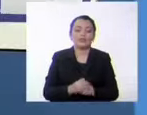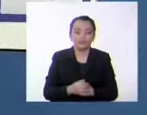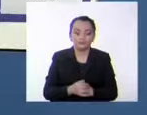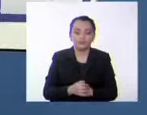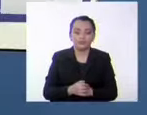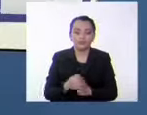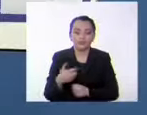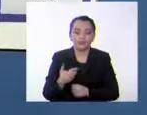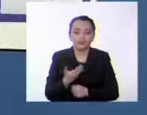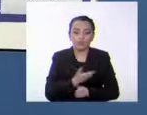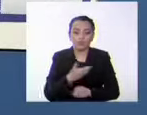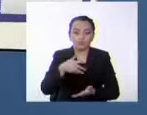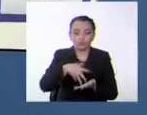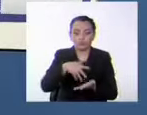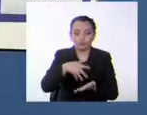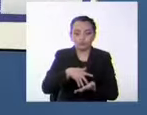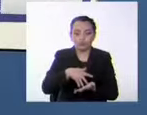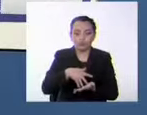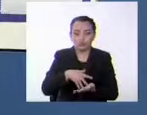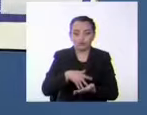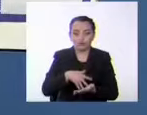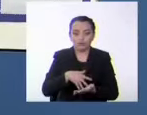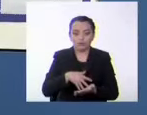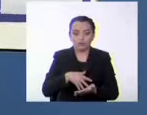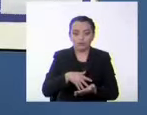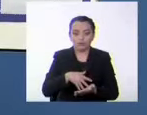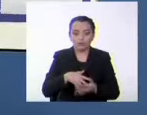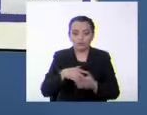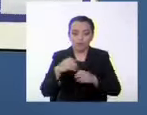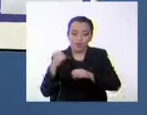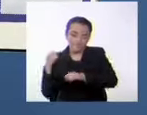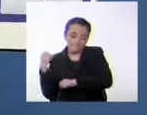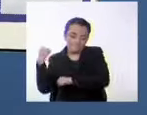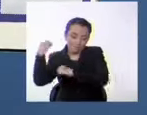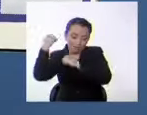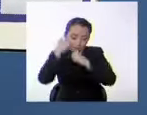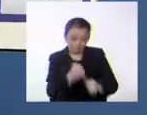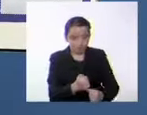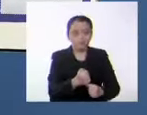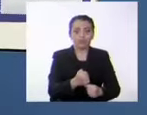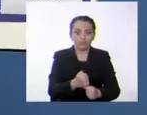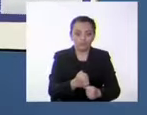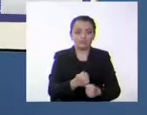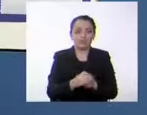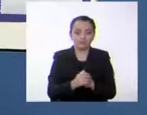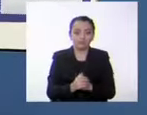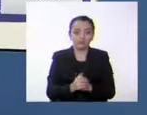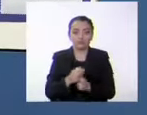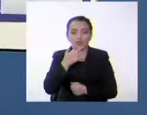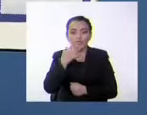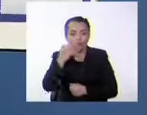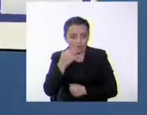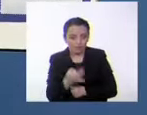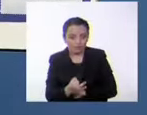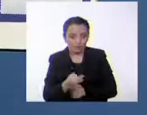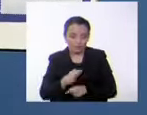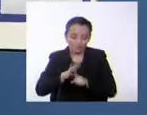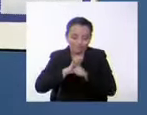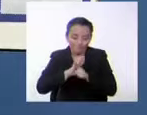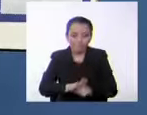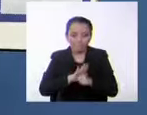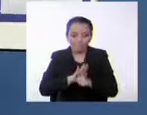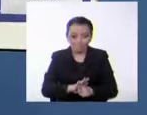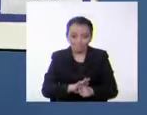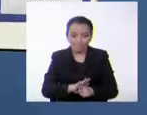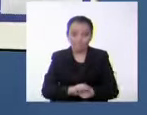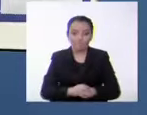pueblos básicamente fueron conquistados, como dicen algunos textos, pero fueron realmente sometidos. Y como